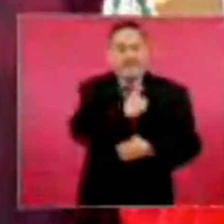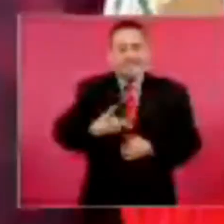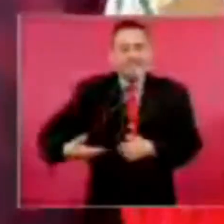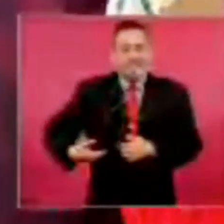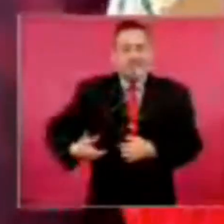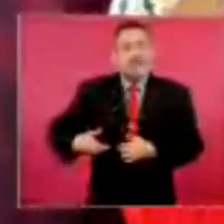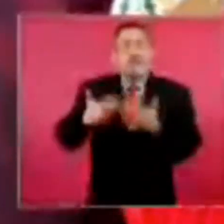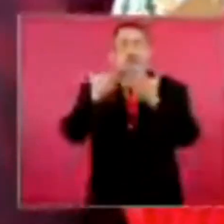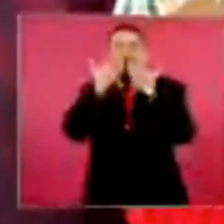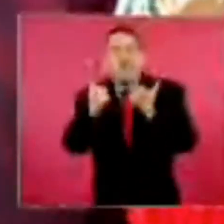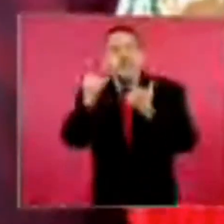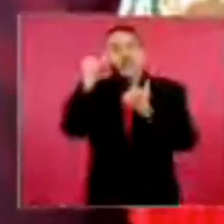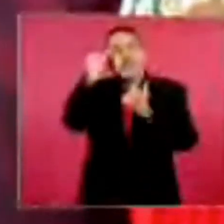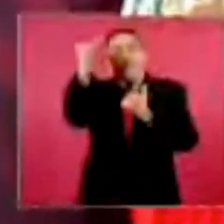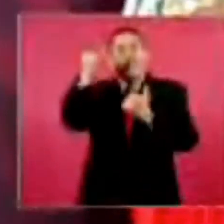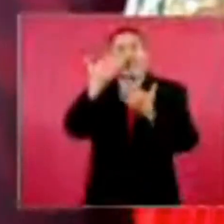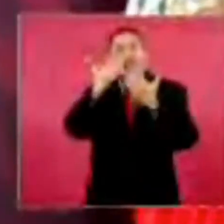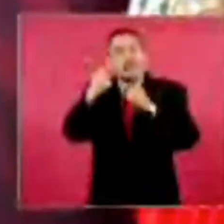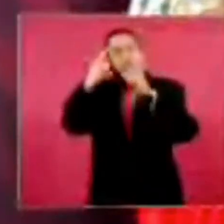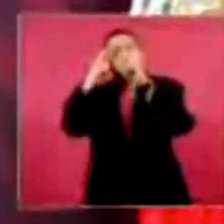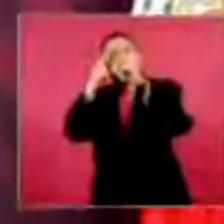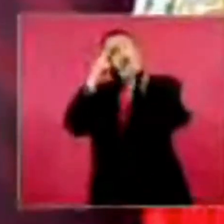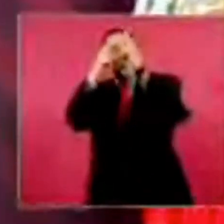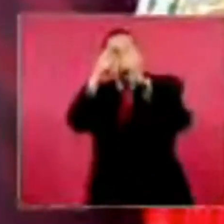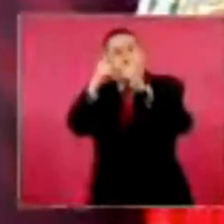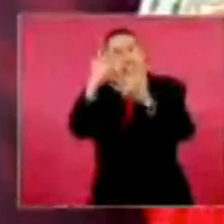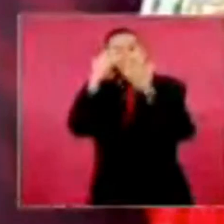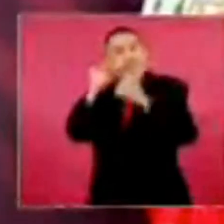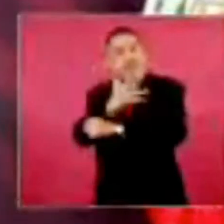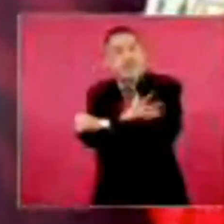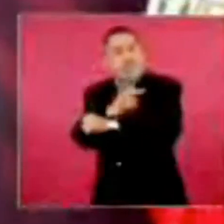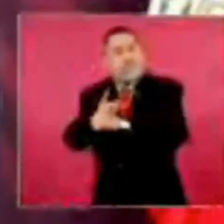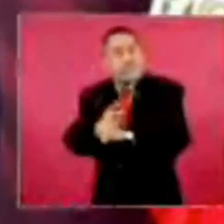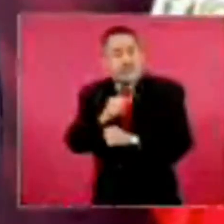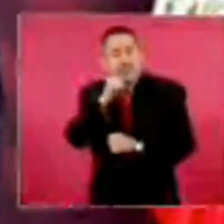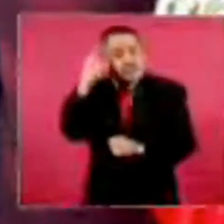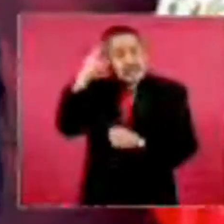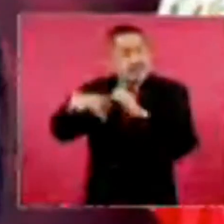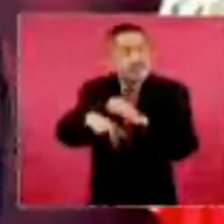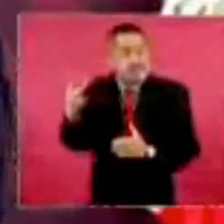sin principios, sin una doctrina,